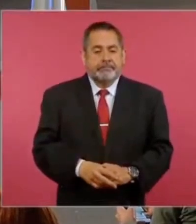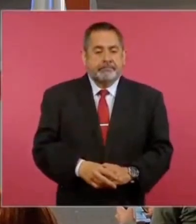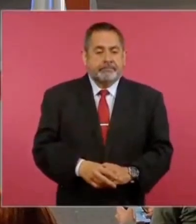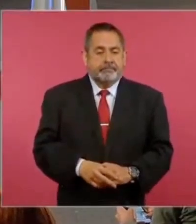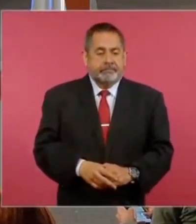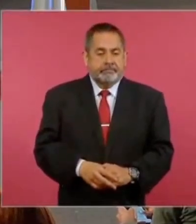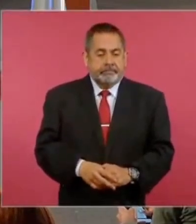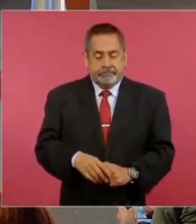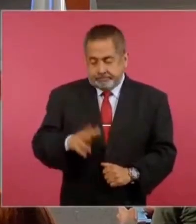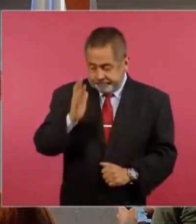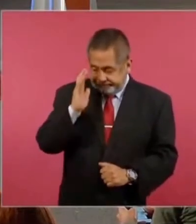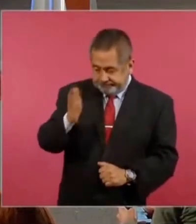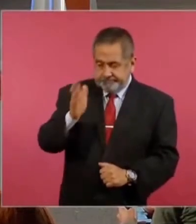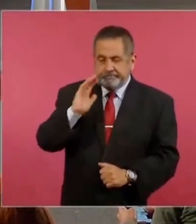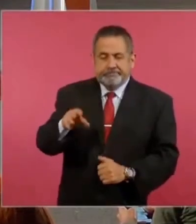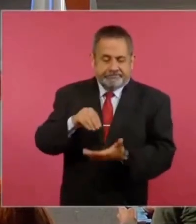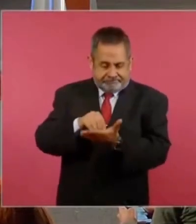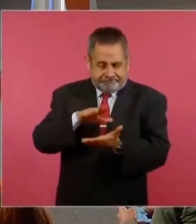ya lo hicimos.